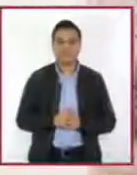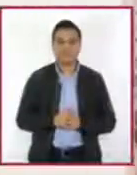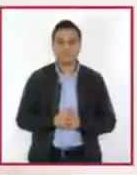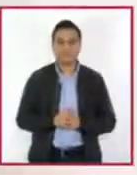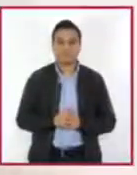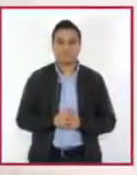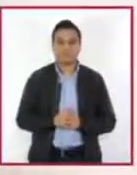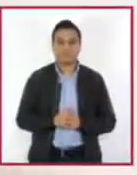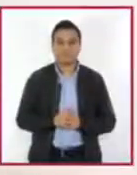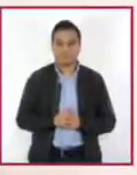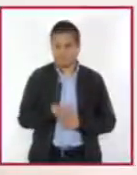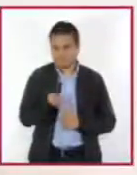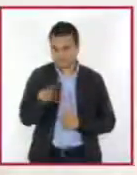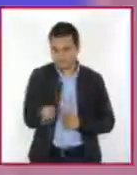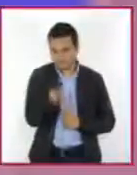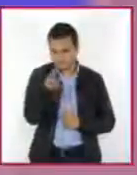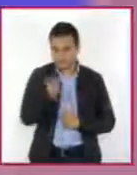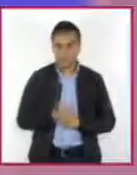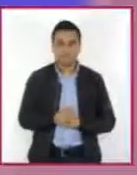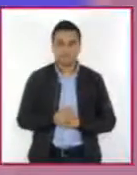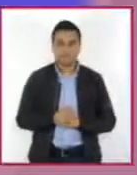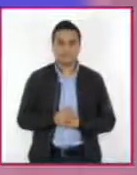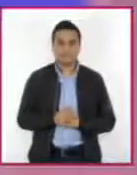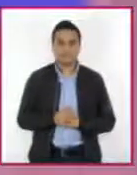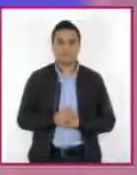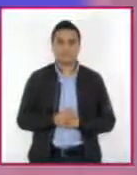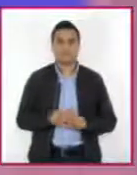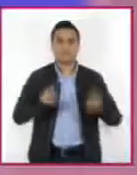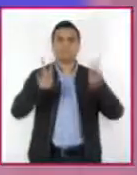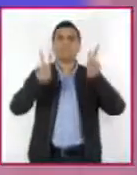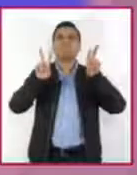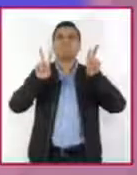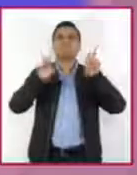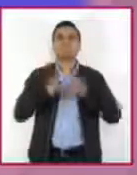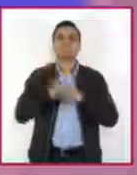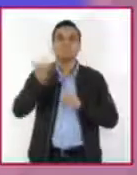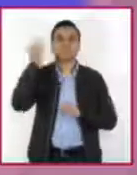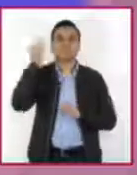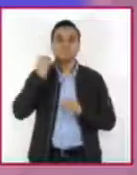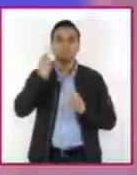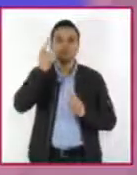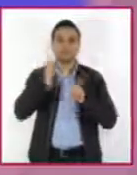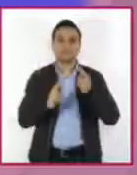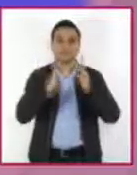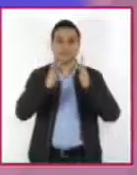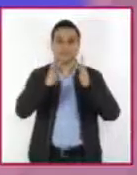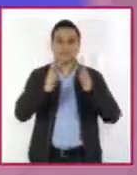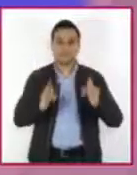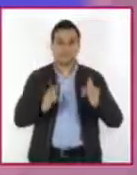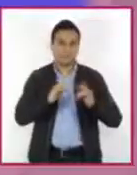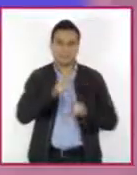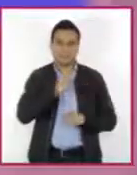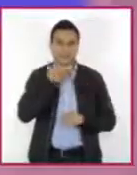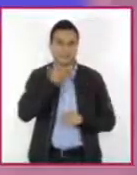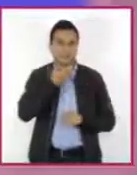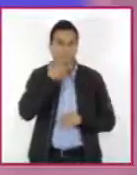La pregunta dice así. Lema que resume los ideales de la Revolución Francesa iniciada en